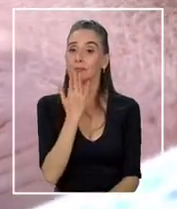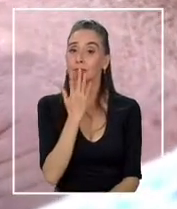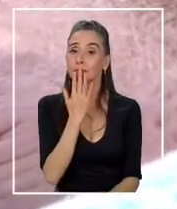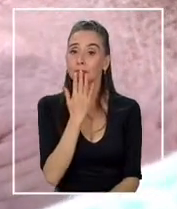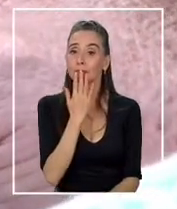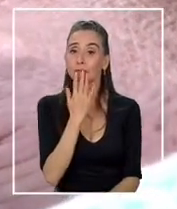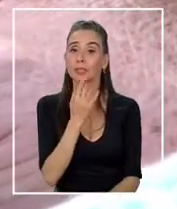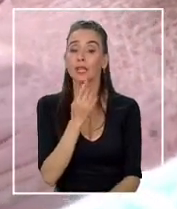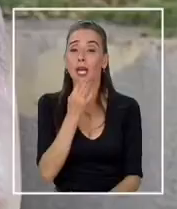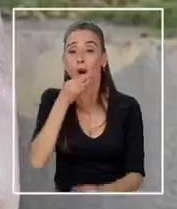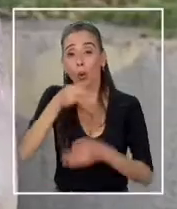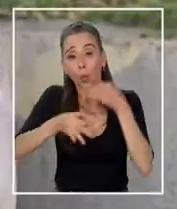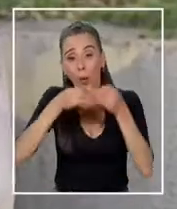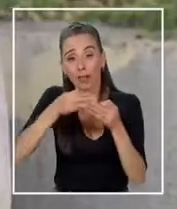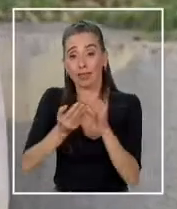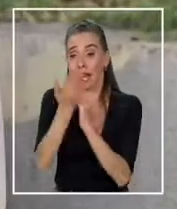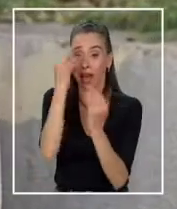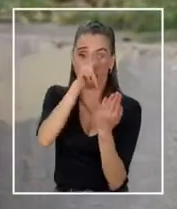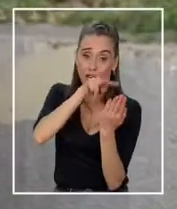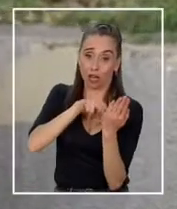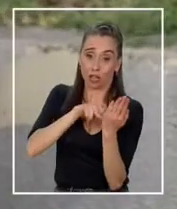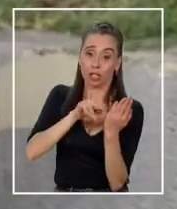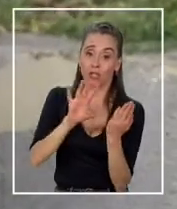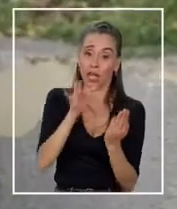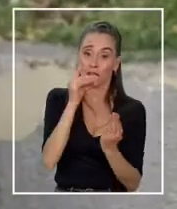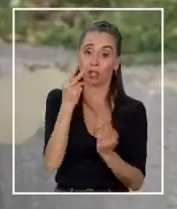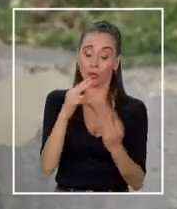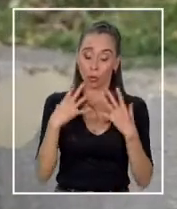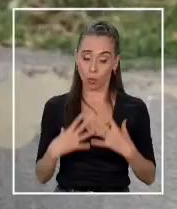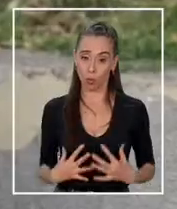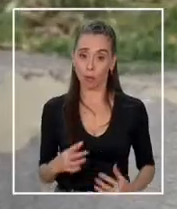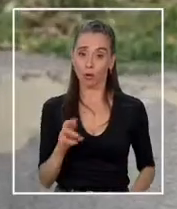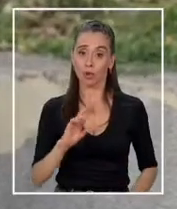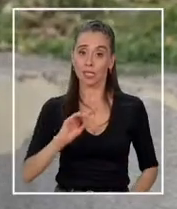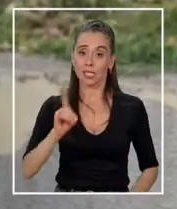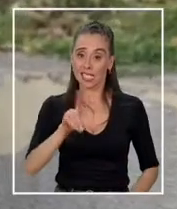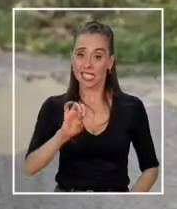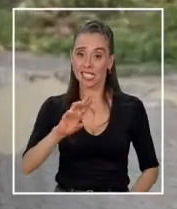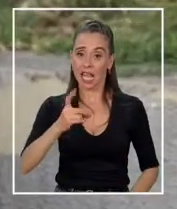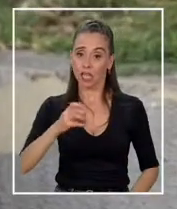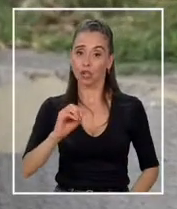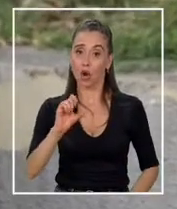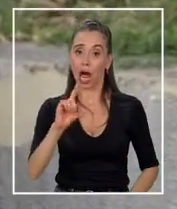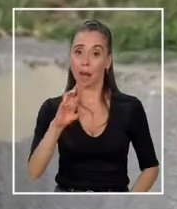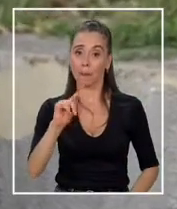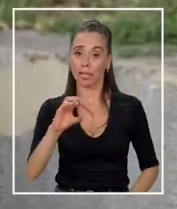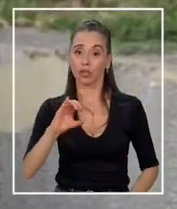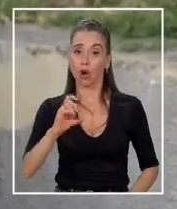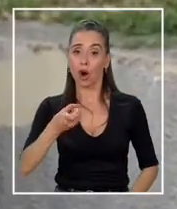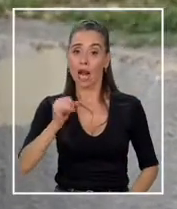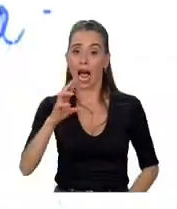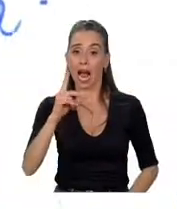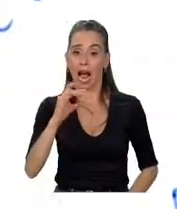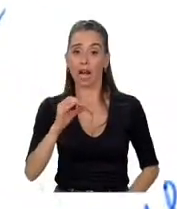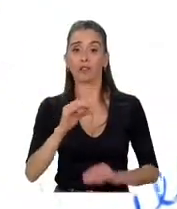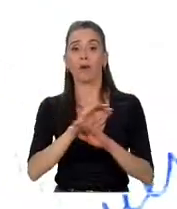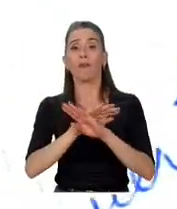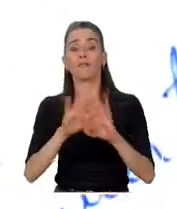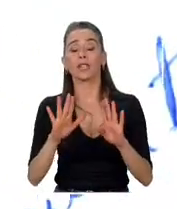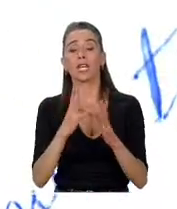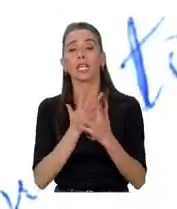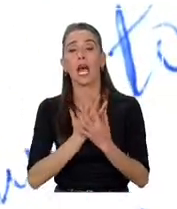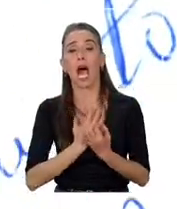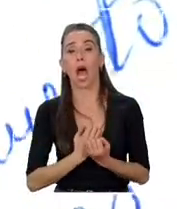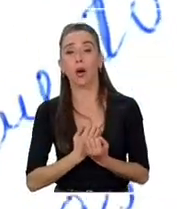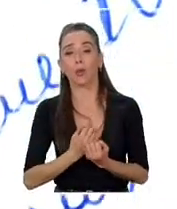La aparición de tus restos, Sergio Alberto Gajardo, traerán consigo el fin de la angustia